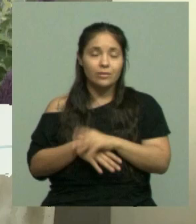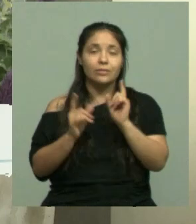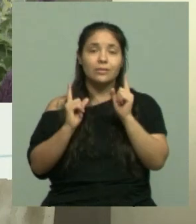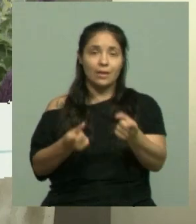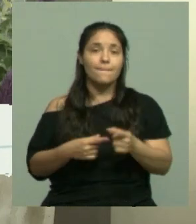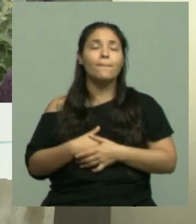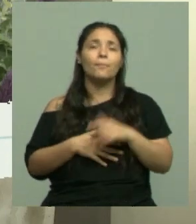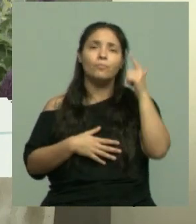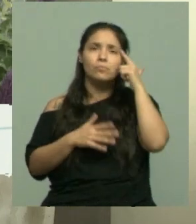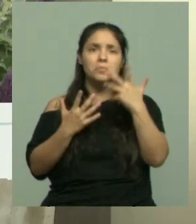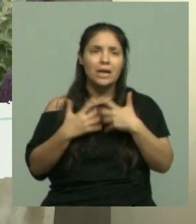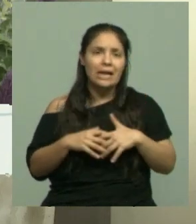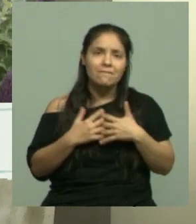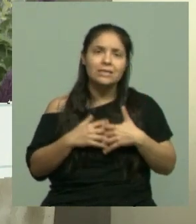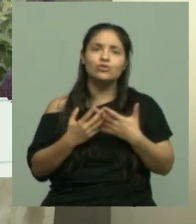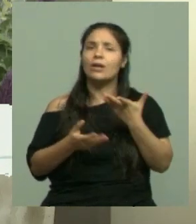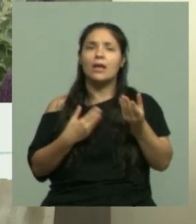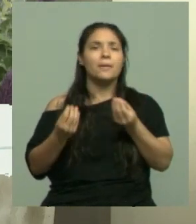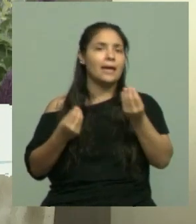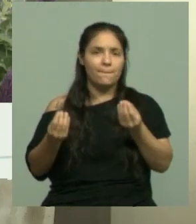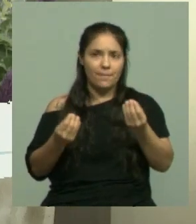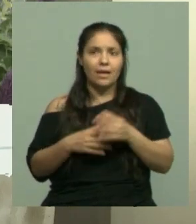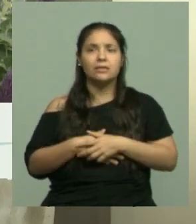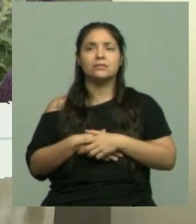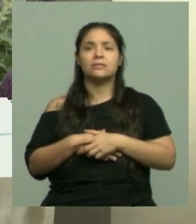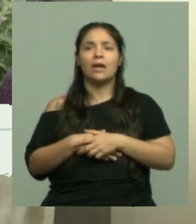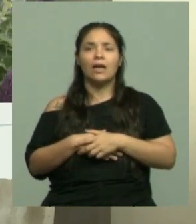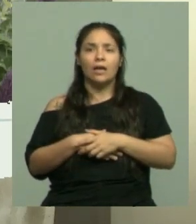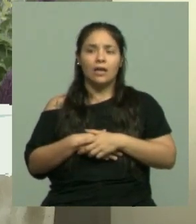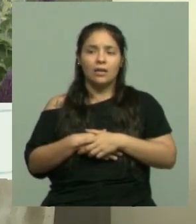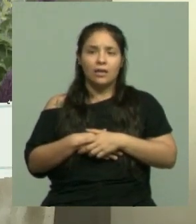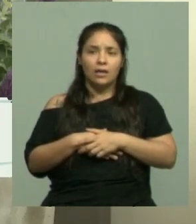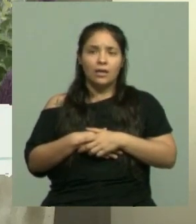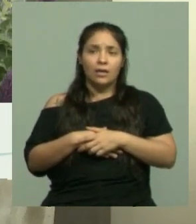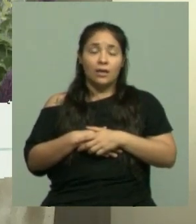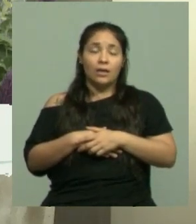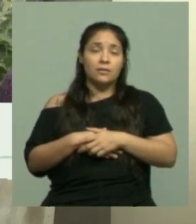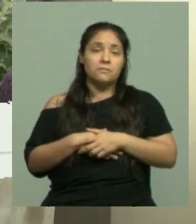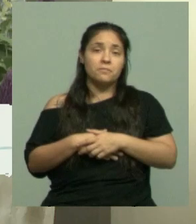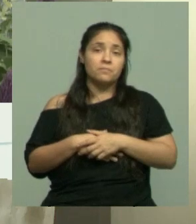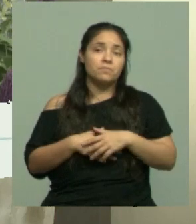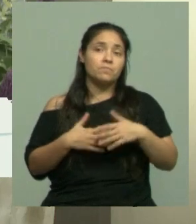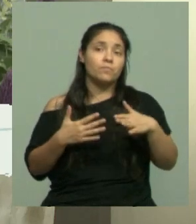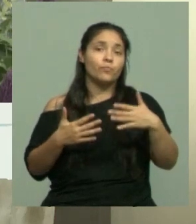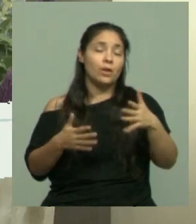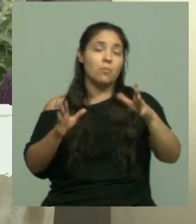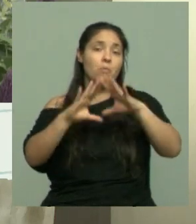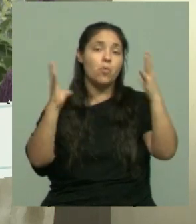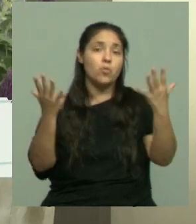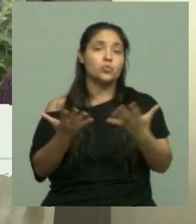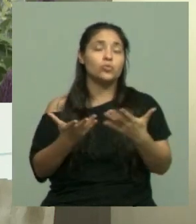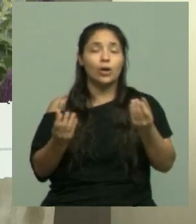poco a reflexionar de que entendemos que esos organismos que tratan de regir y poner orden en lo que sucede a nivel mundial,